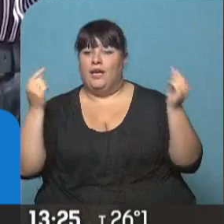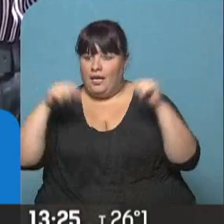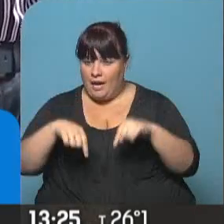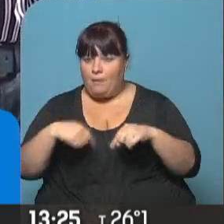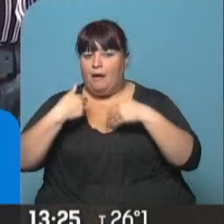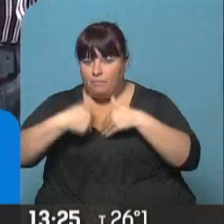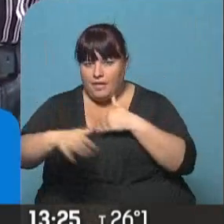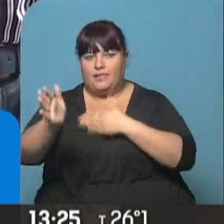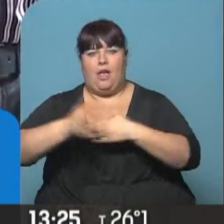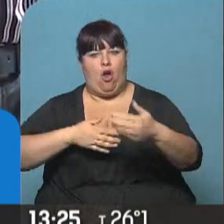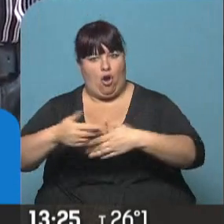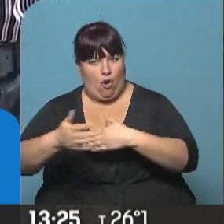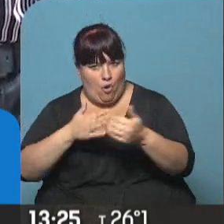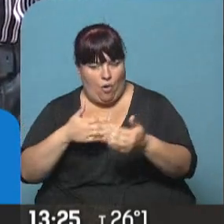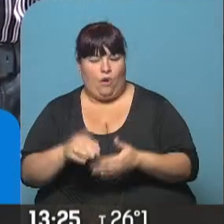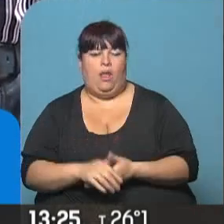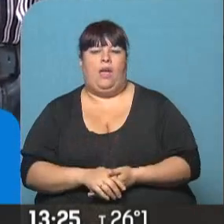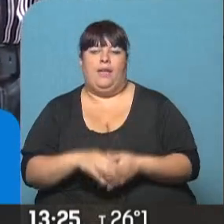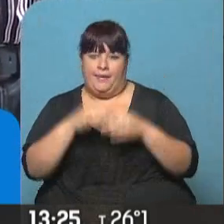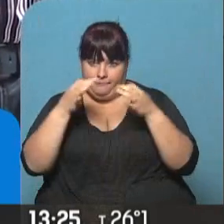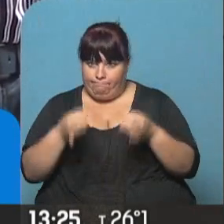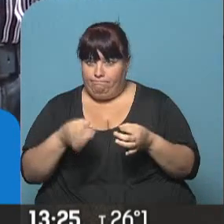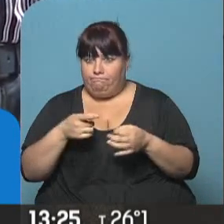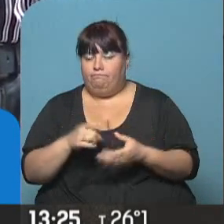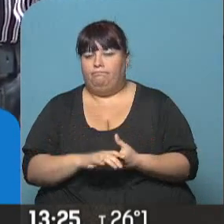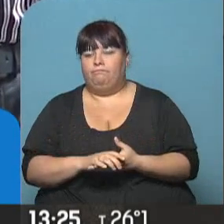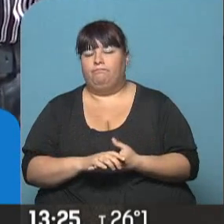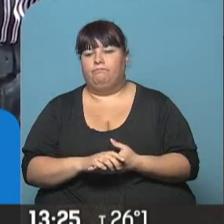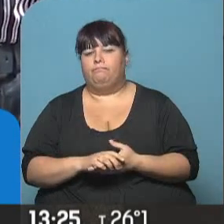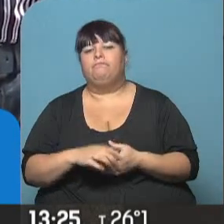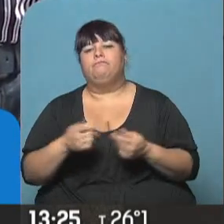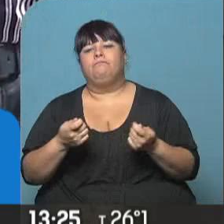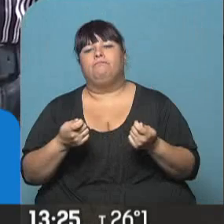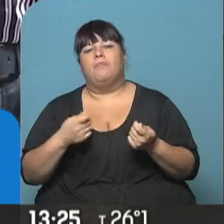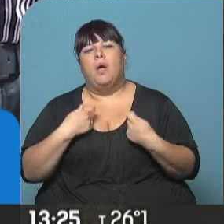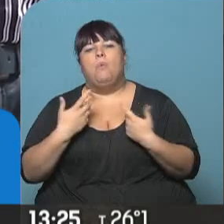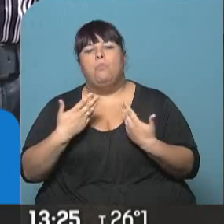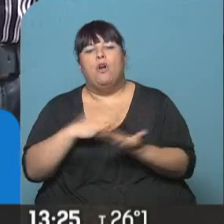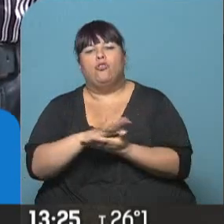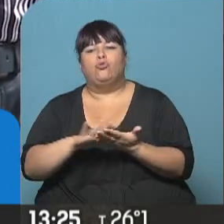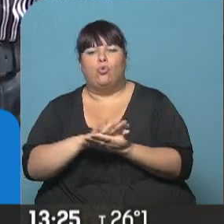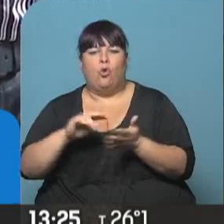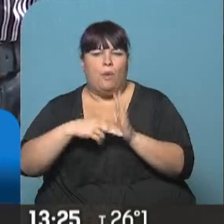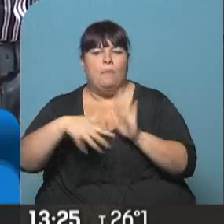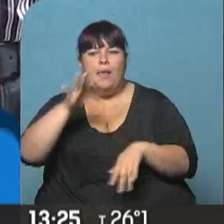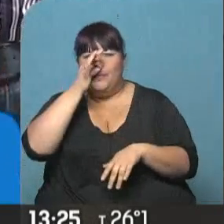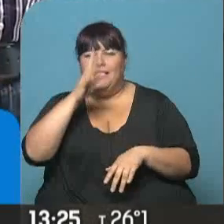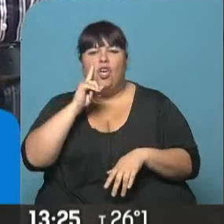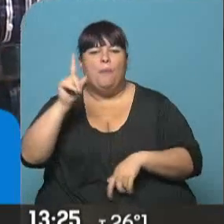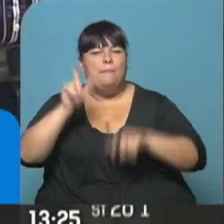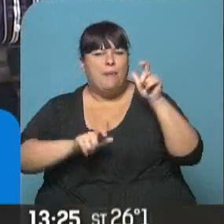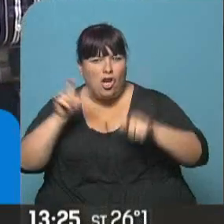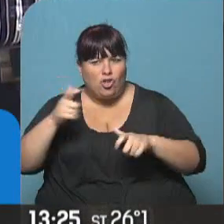para emprender una obra que realmente nos va a resolver el problema de más de 25 mil